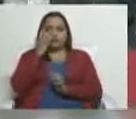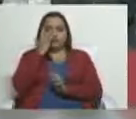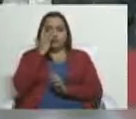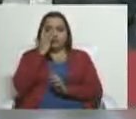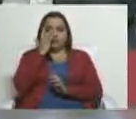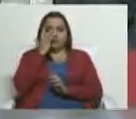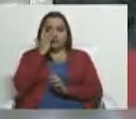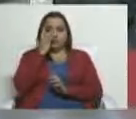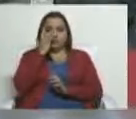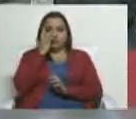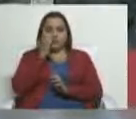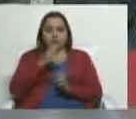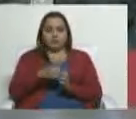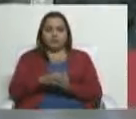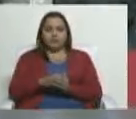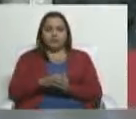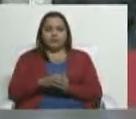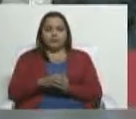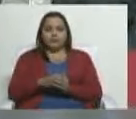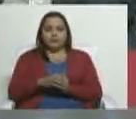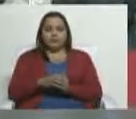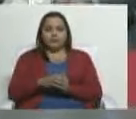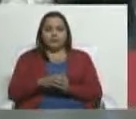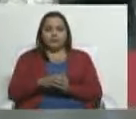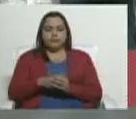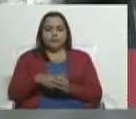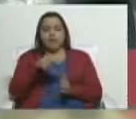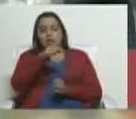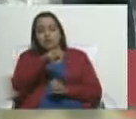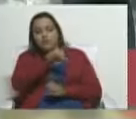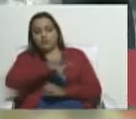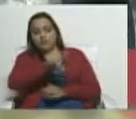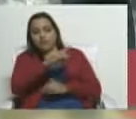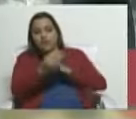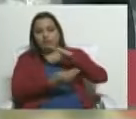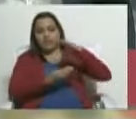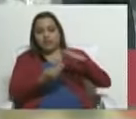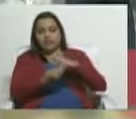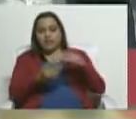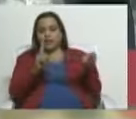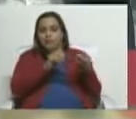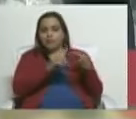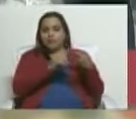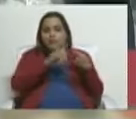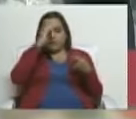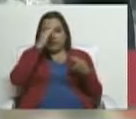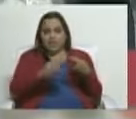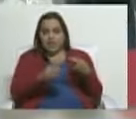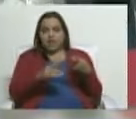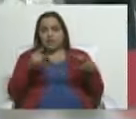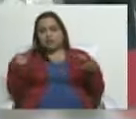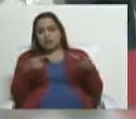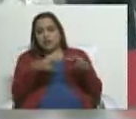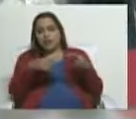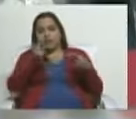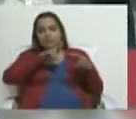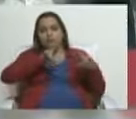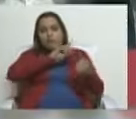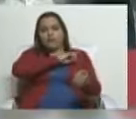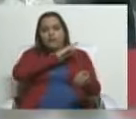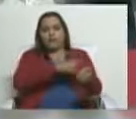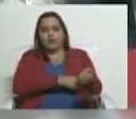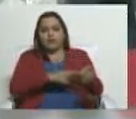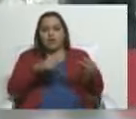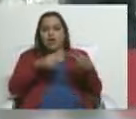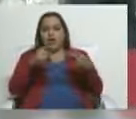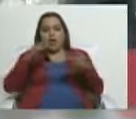neofascismo utiliza las raíces del fascismo. ¿Cuáles son esas raíces? Una visión militarista, el uso de la fuerza, la eliminación del